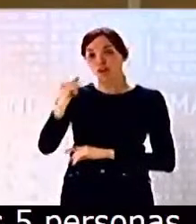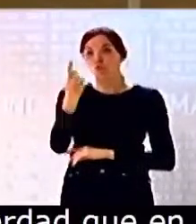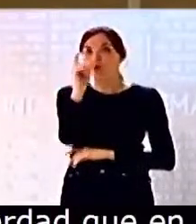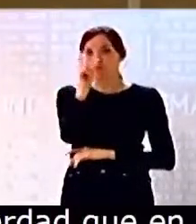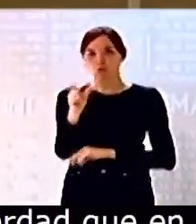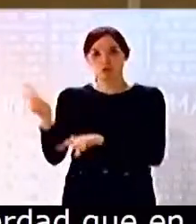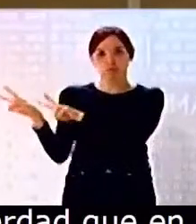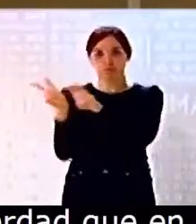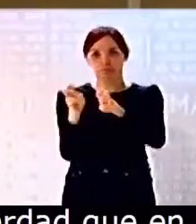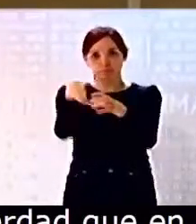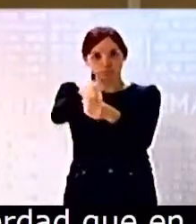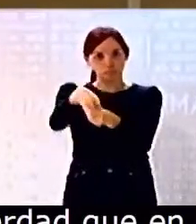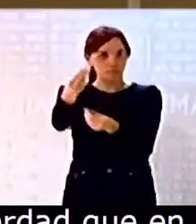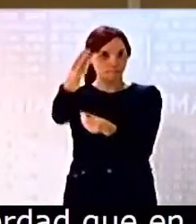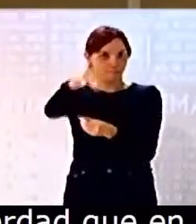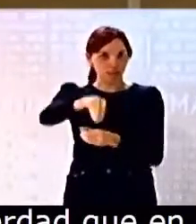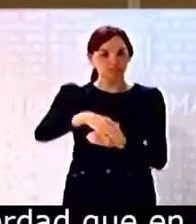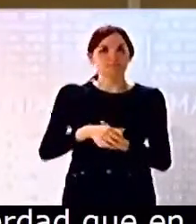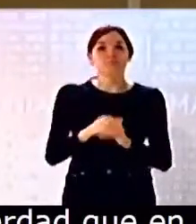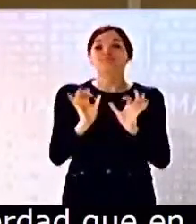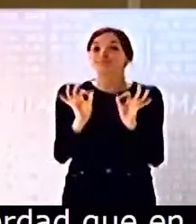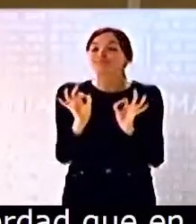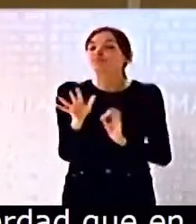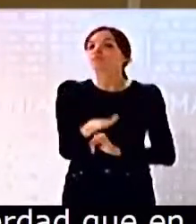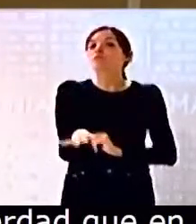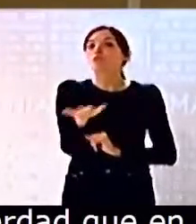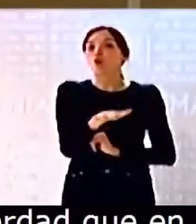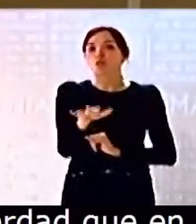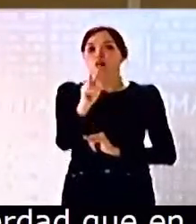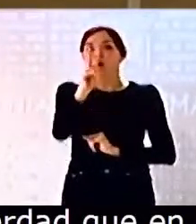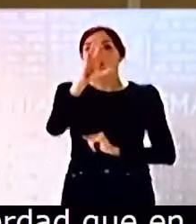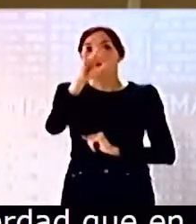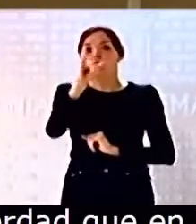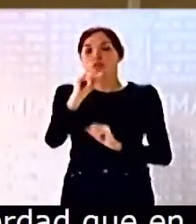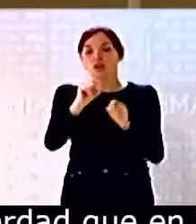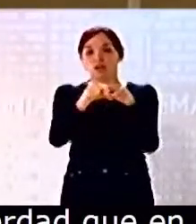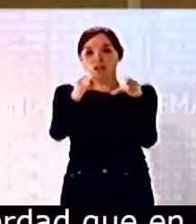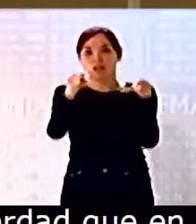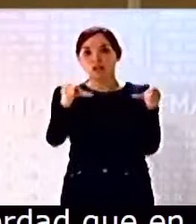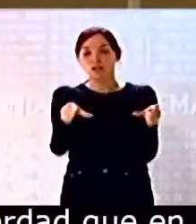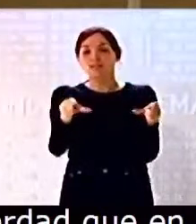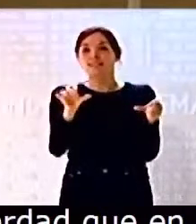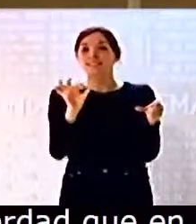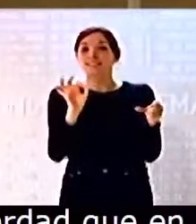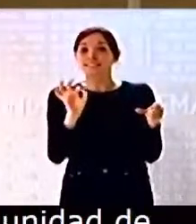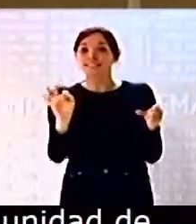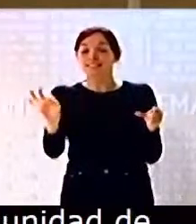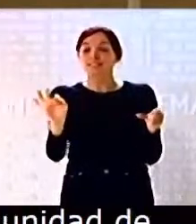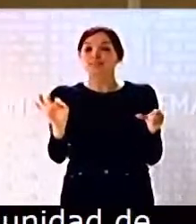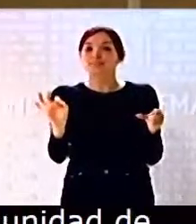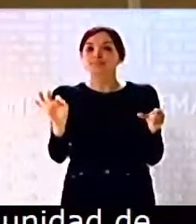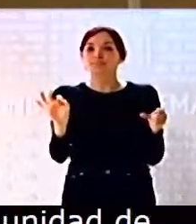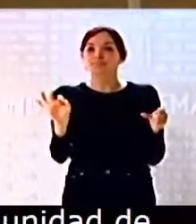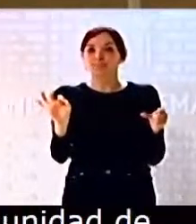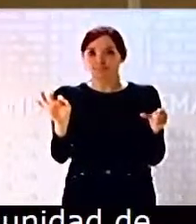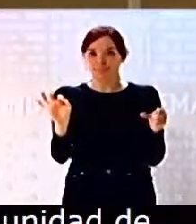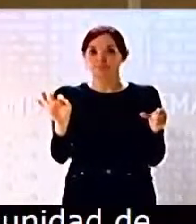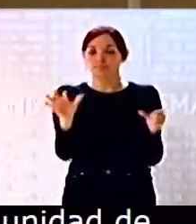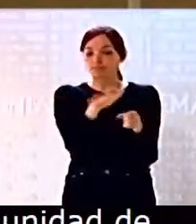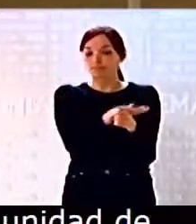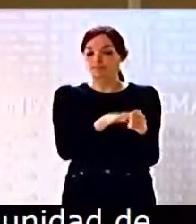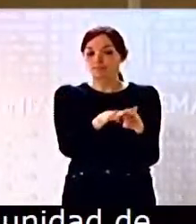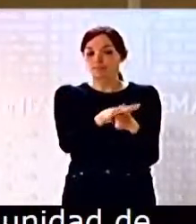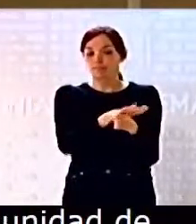ingresada, en concreto en la unidad de cuidados intensivos del área de